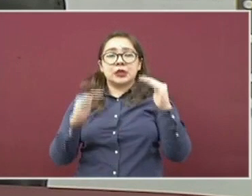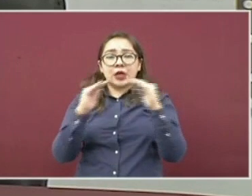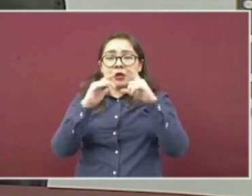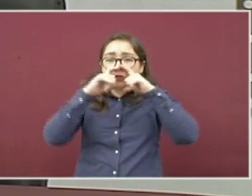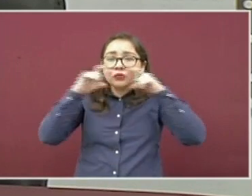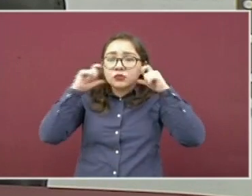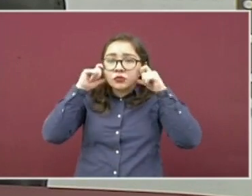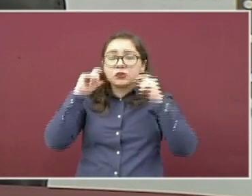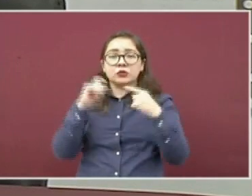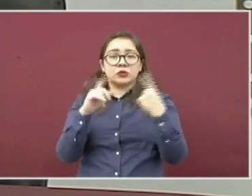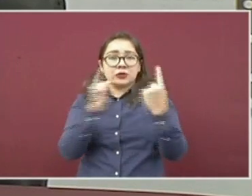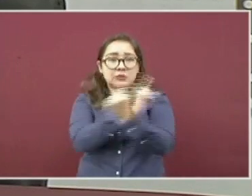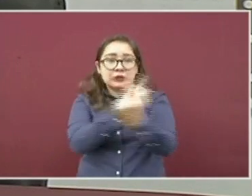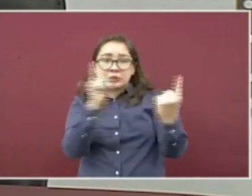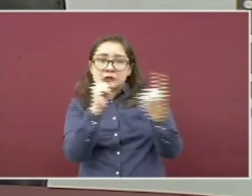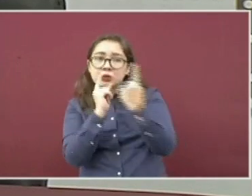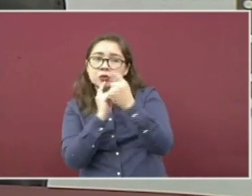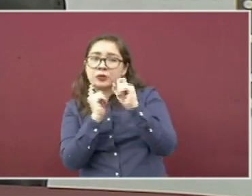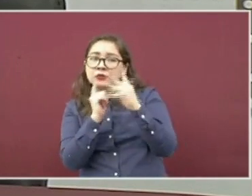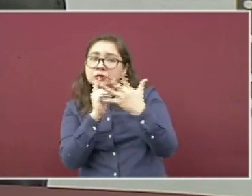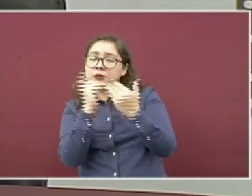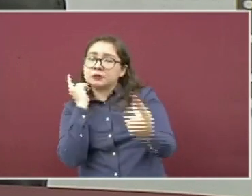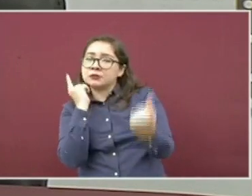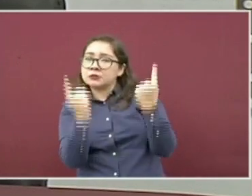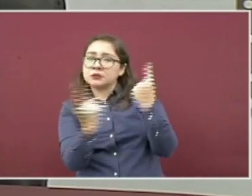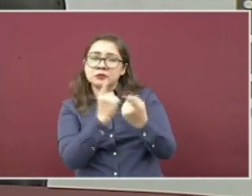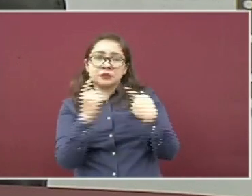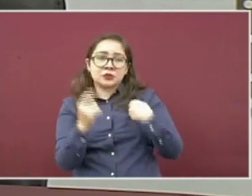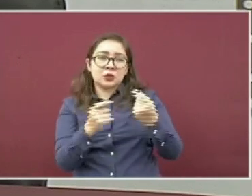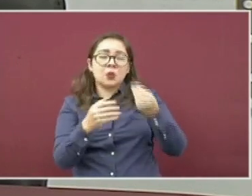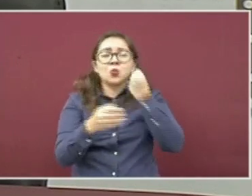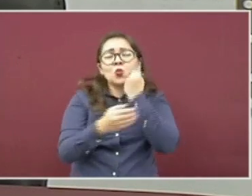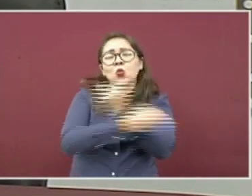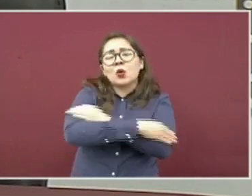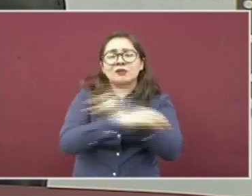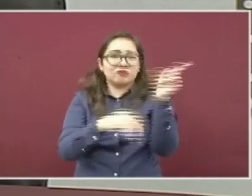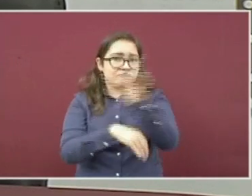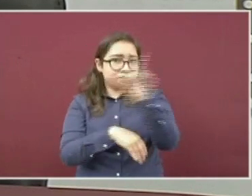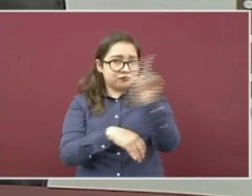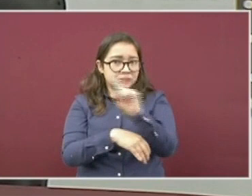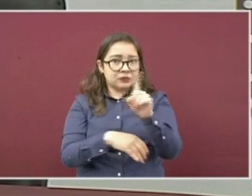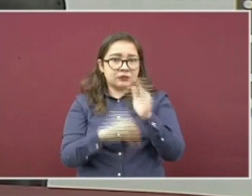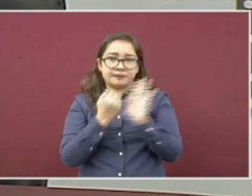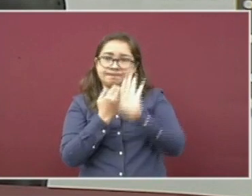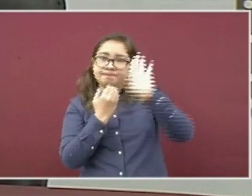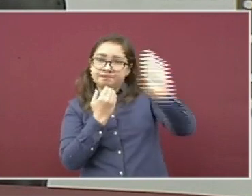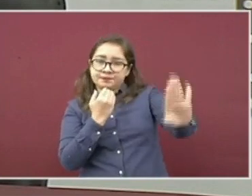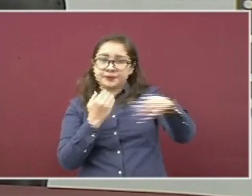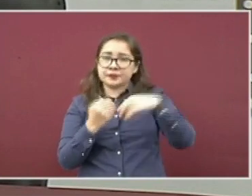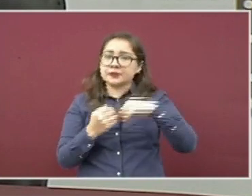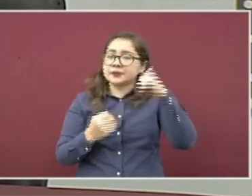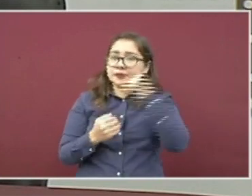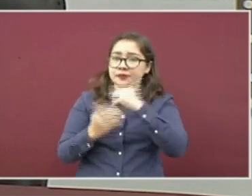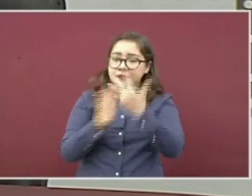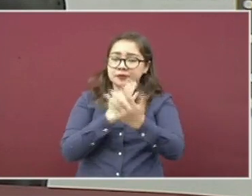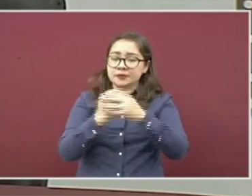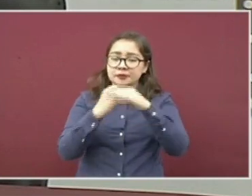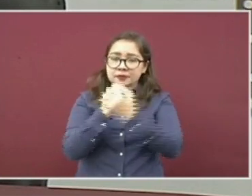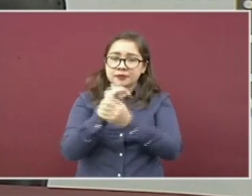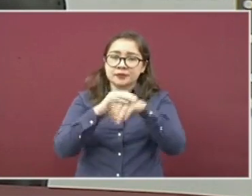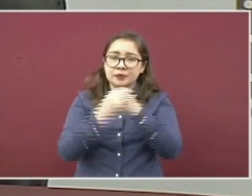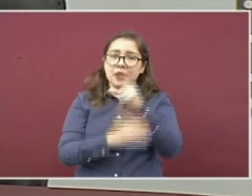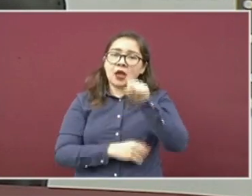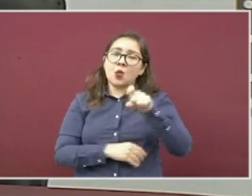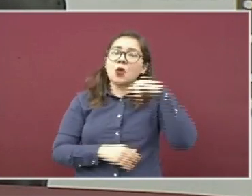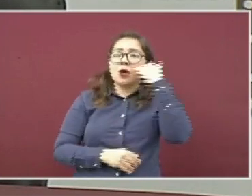sana distancia, evite saludar de mano, beso y abrazo, y lávese frecuentemente las manos con agua y jabón